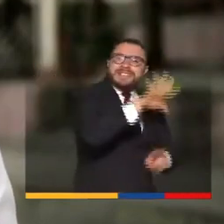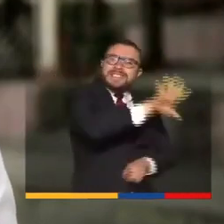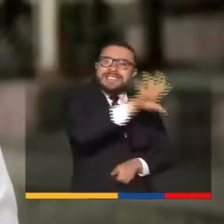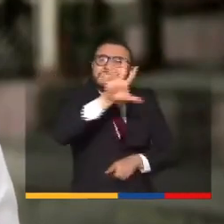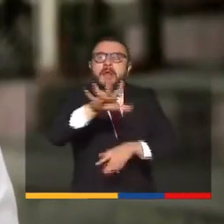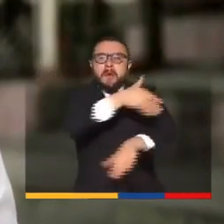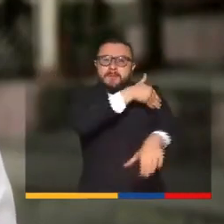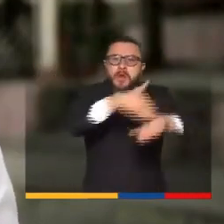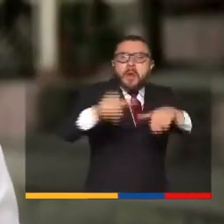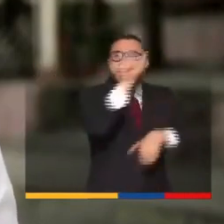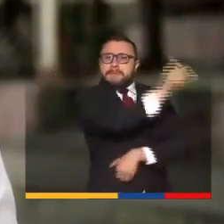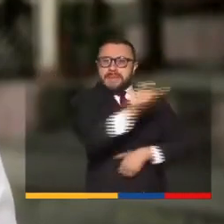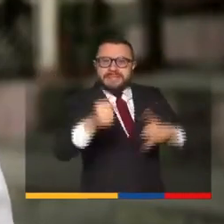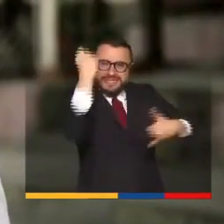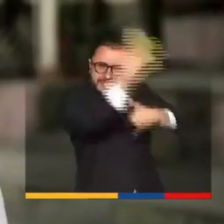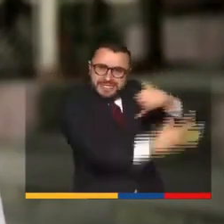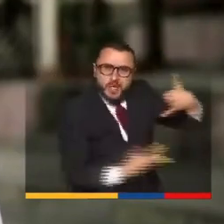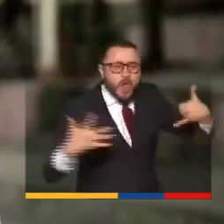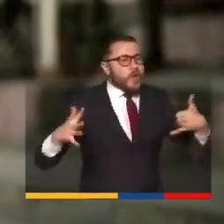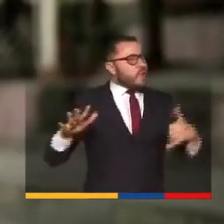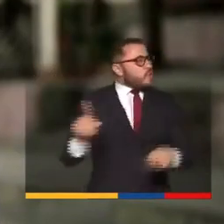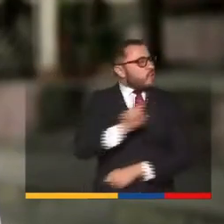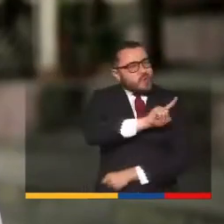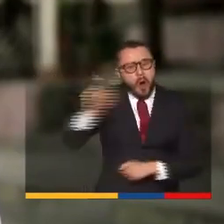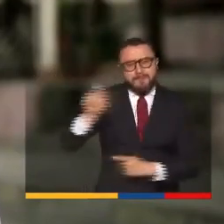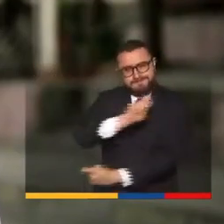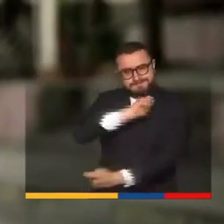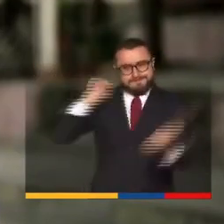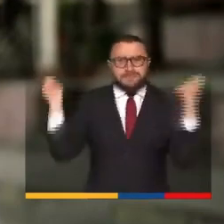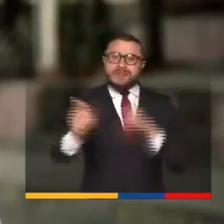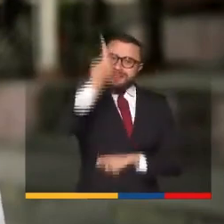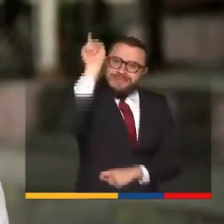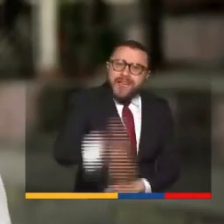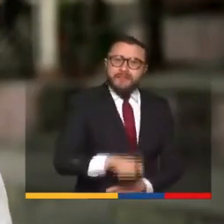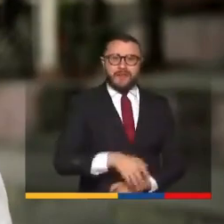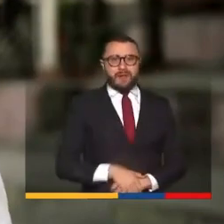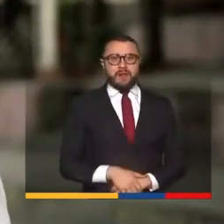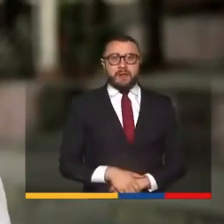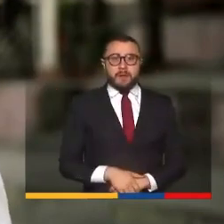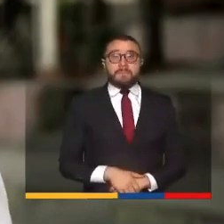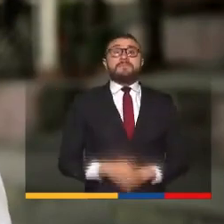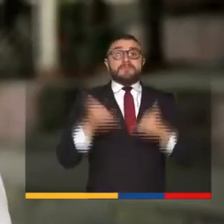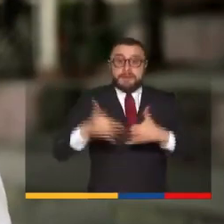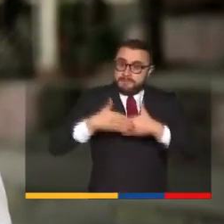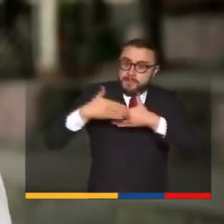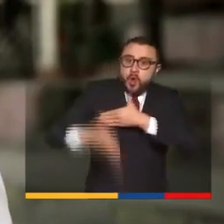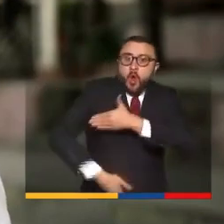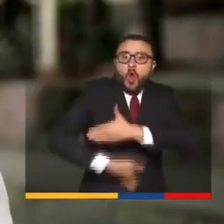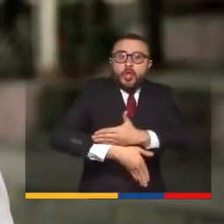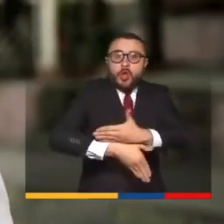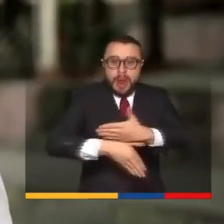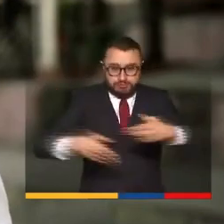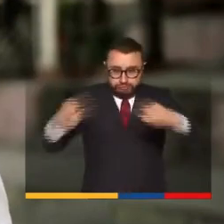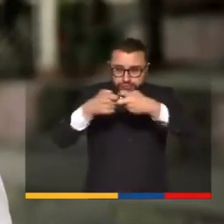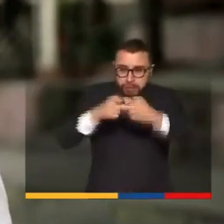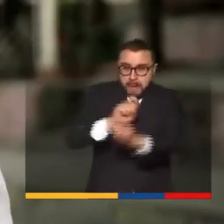55 millones de colombianos. Sigamos avanzando en la transición energética